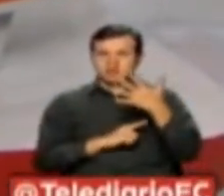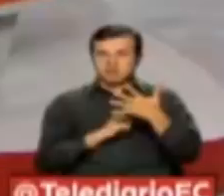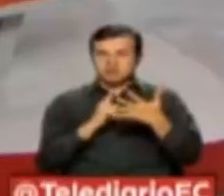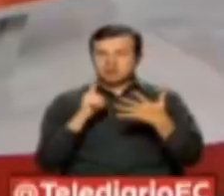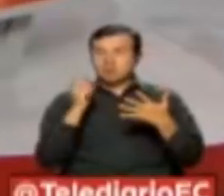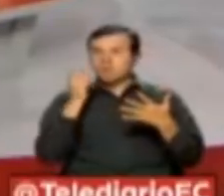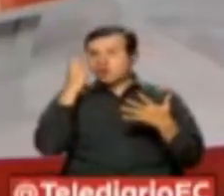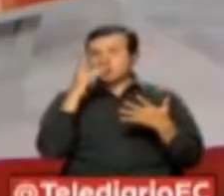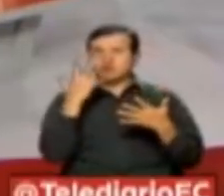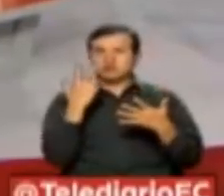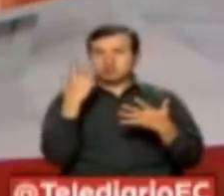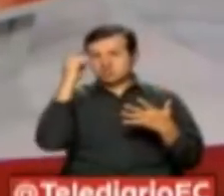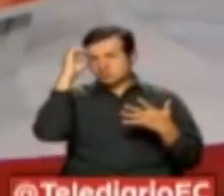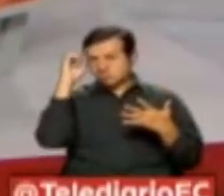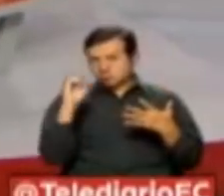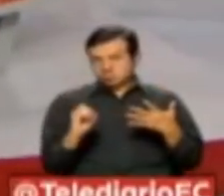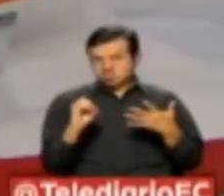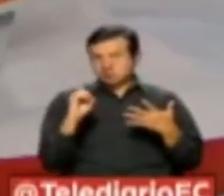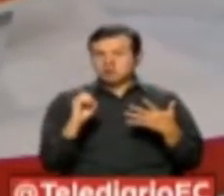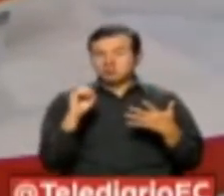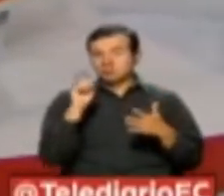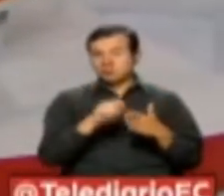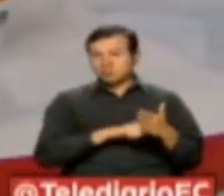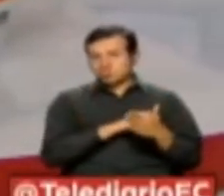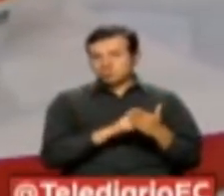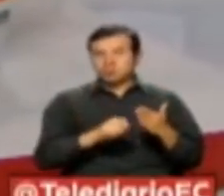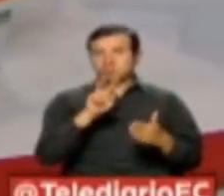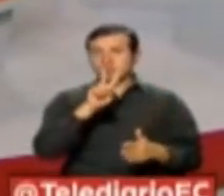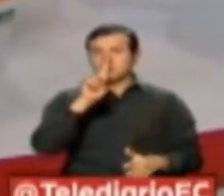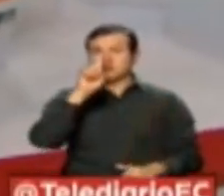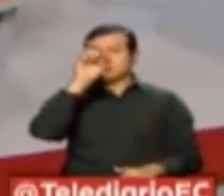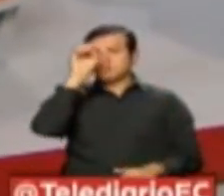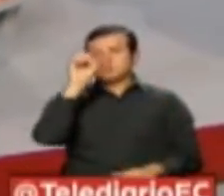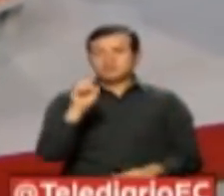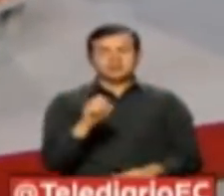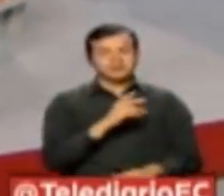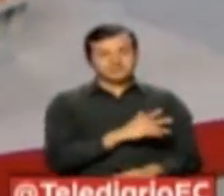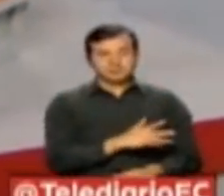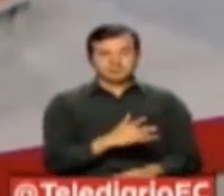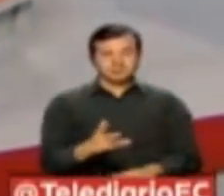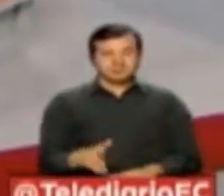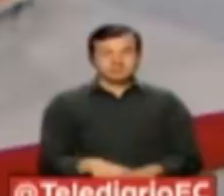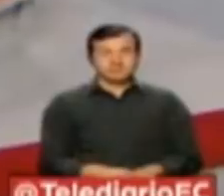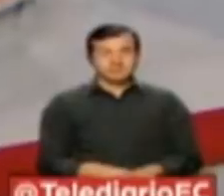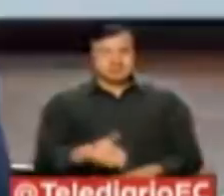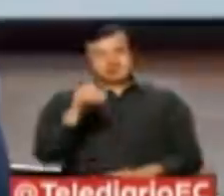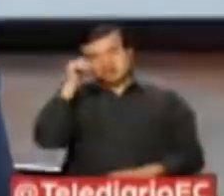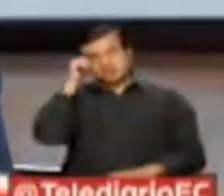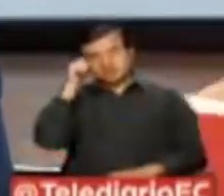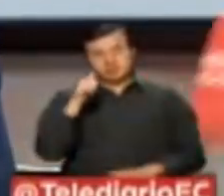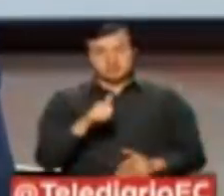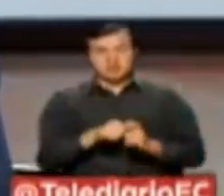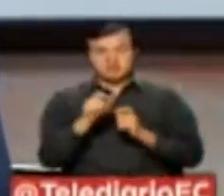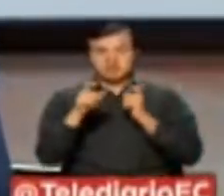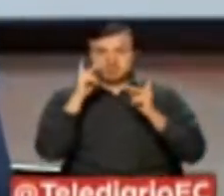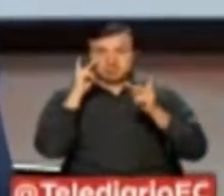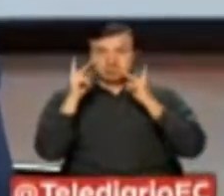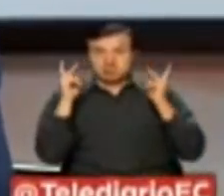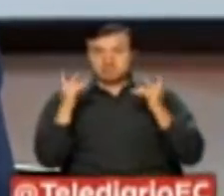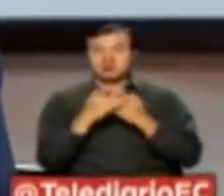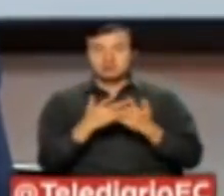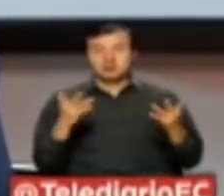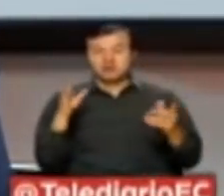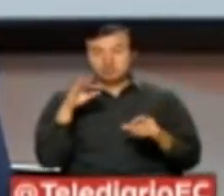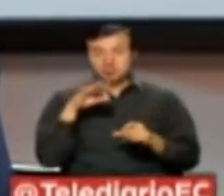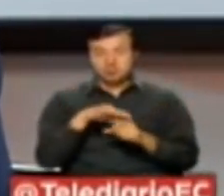blanco del 13% y un voto nulo del 21% hay que hay que recordar a quienes nos escuchan que